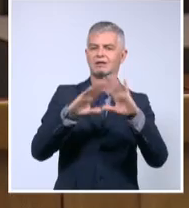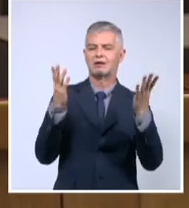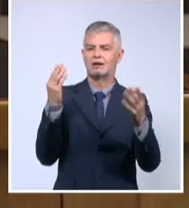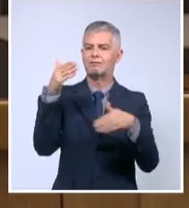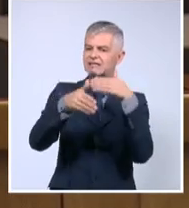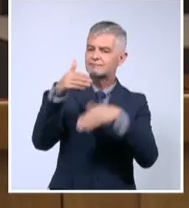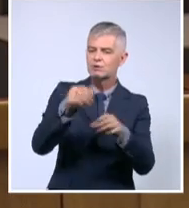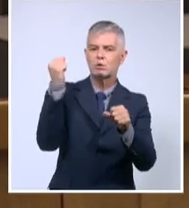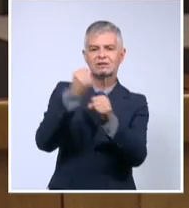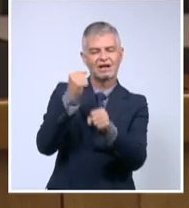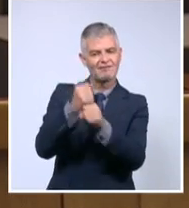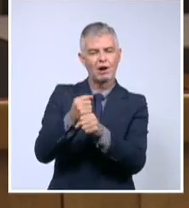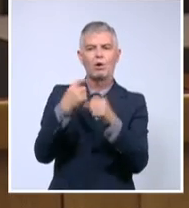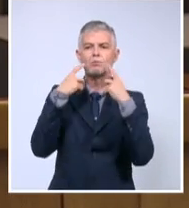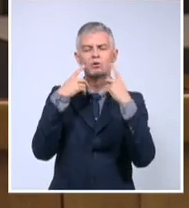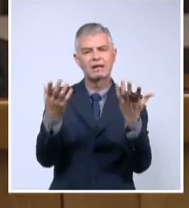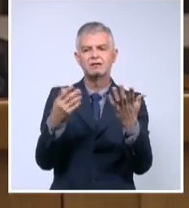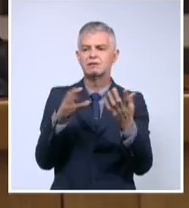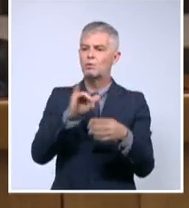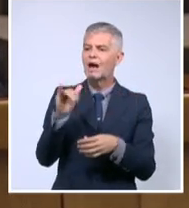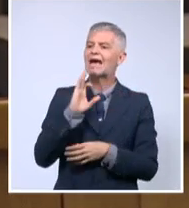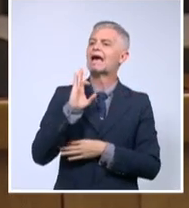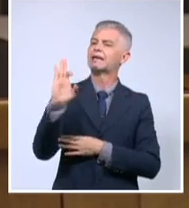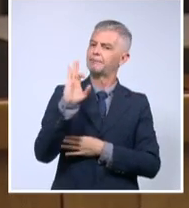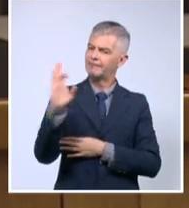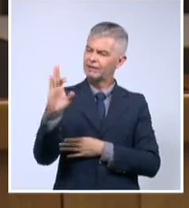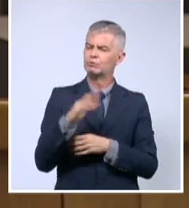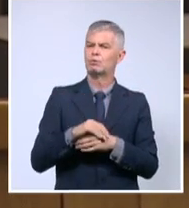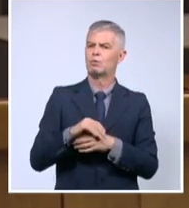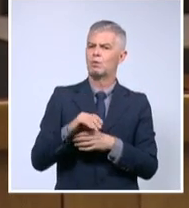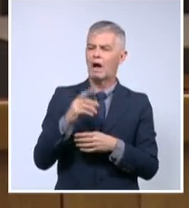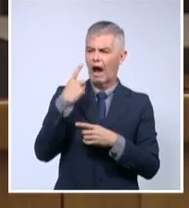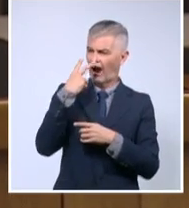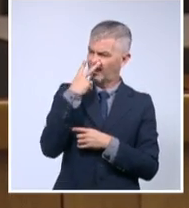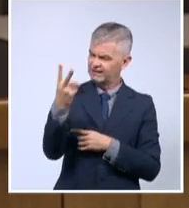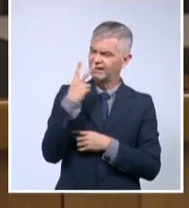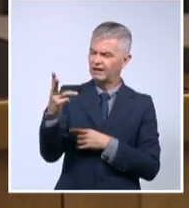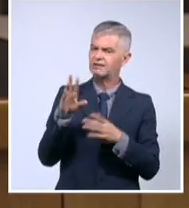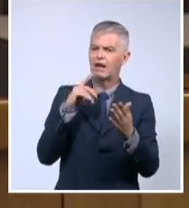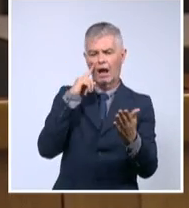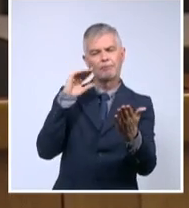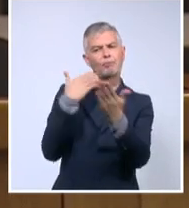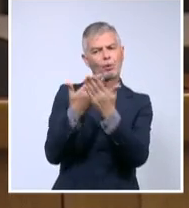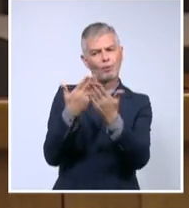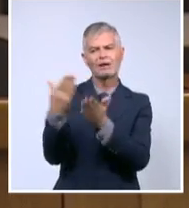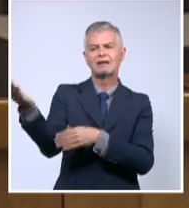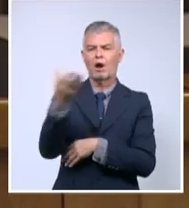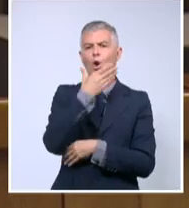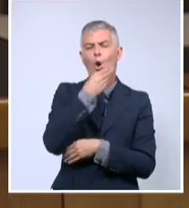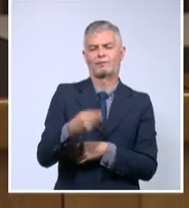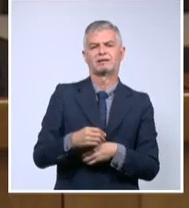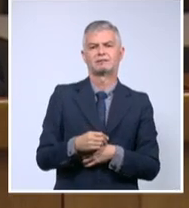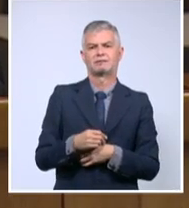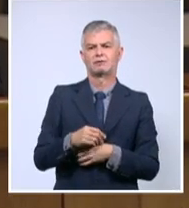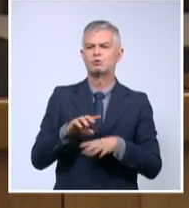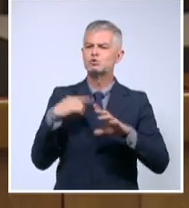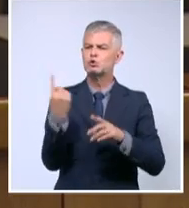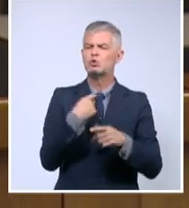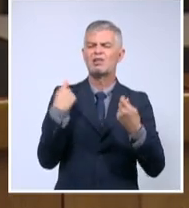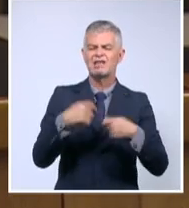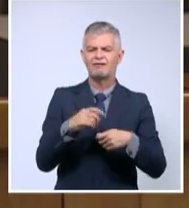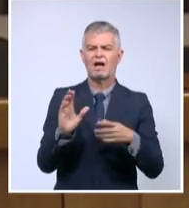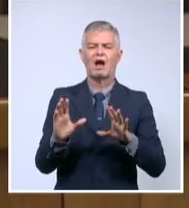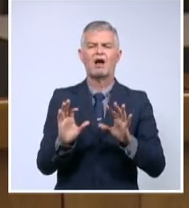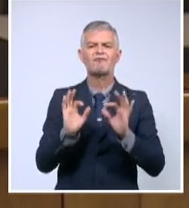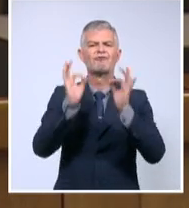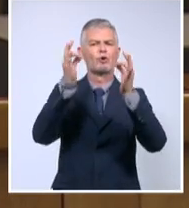y también con respeto y atención a sus propuestas. Hay que desterrar definitivamente la formalidad en las respuestas a